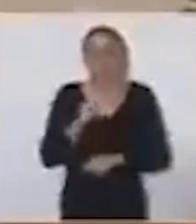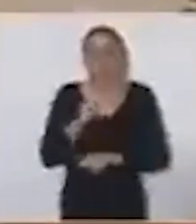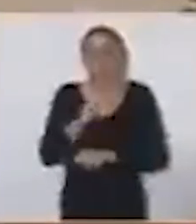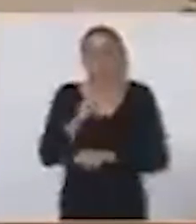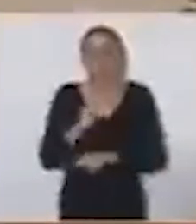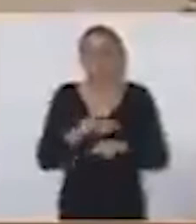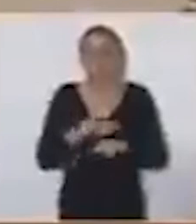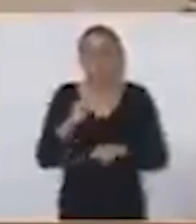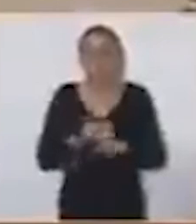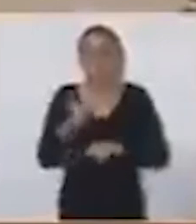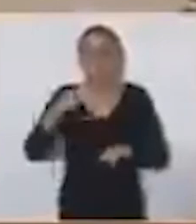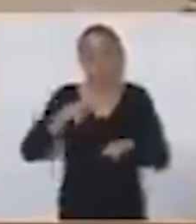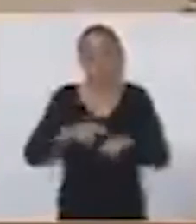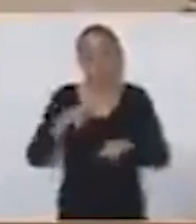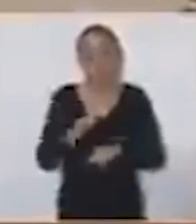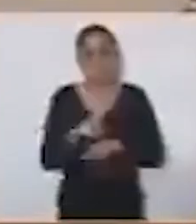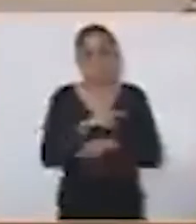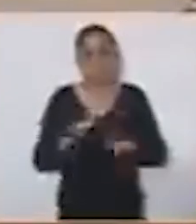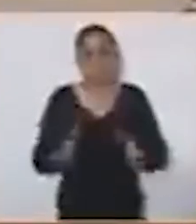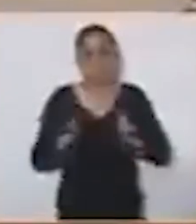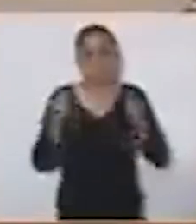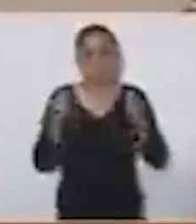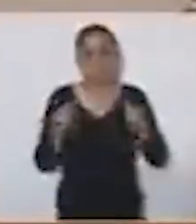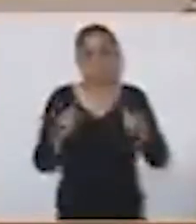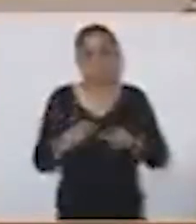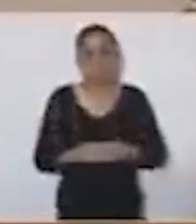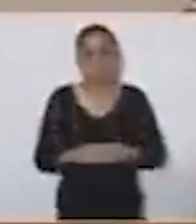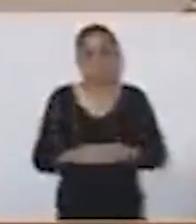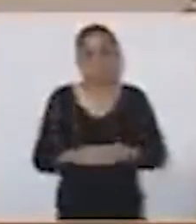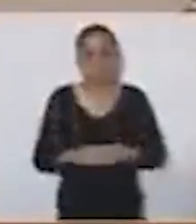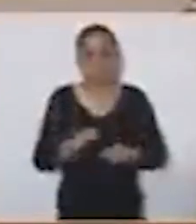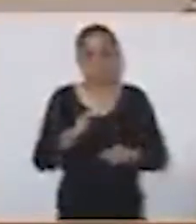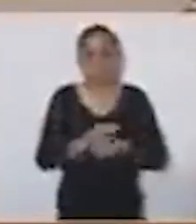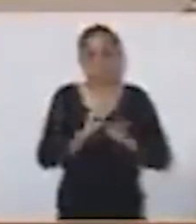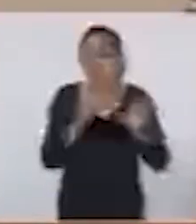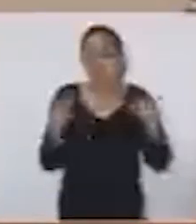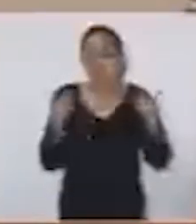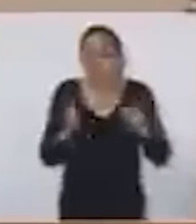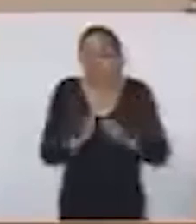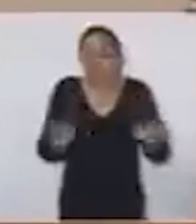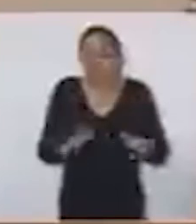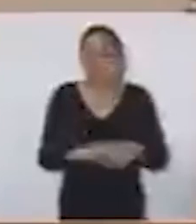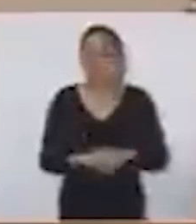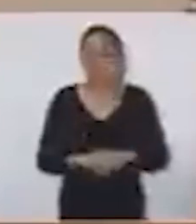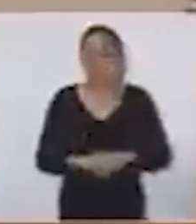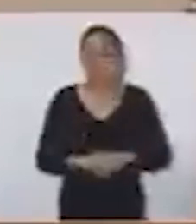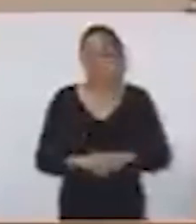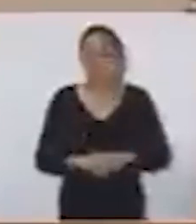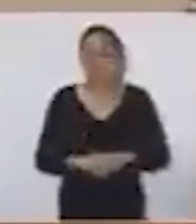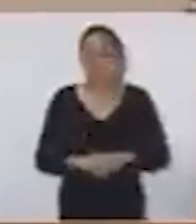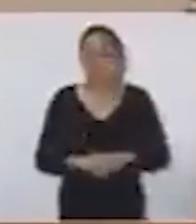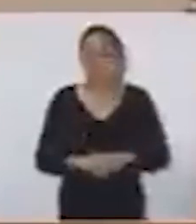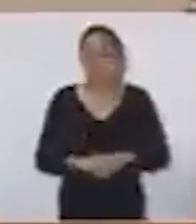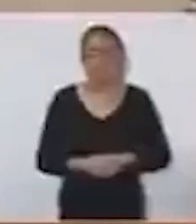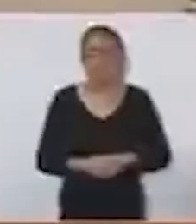del Estado están todos sorprendidos solamente que aclaren solamente que